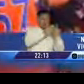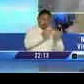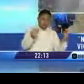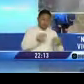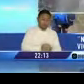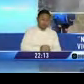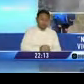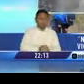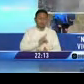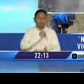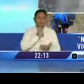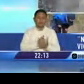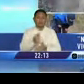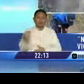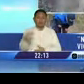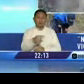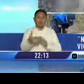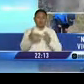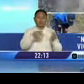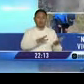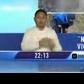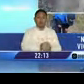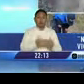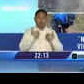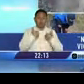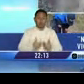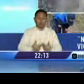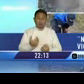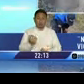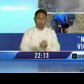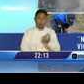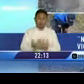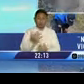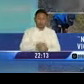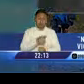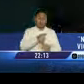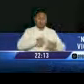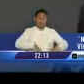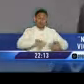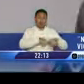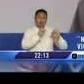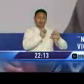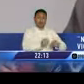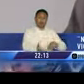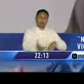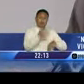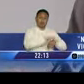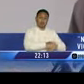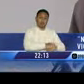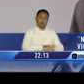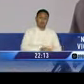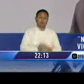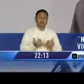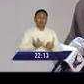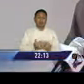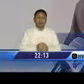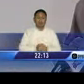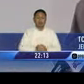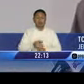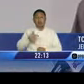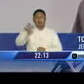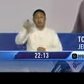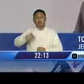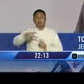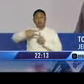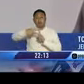que fue asesinado y su cuerpo habría sido inhumado en este sector. Para ser analizadas por el antropólogo